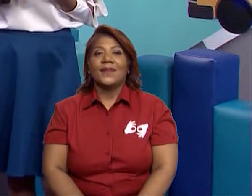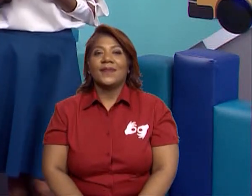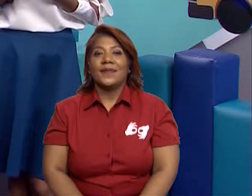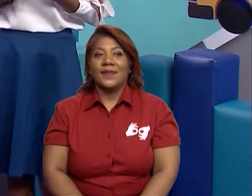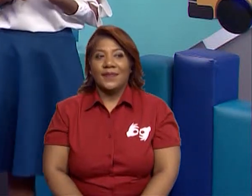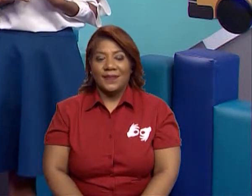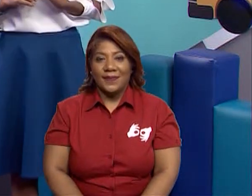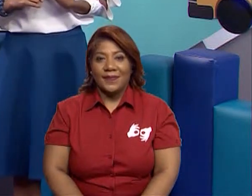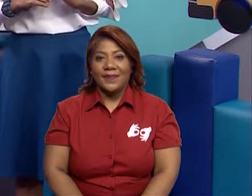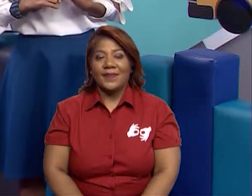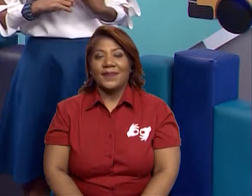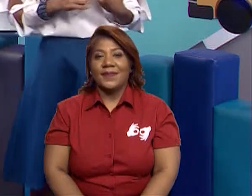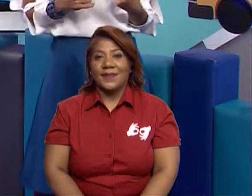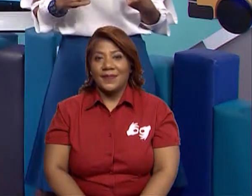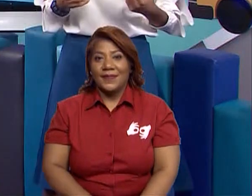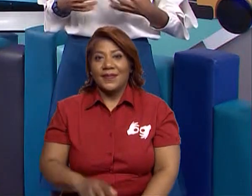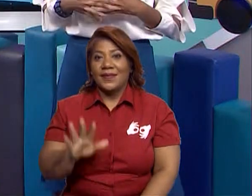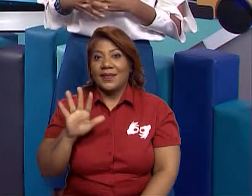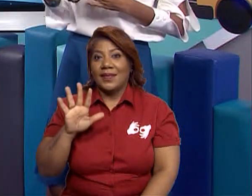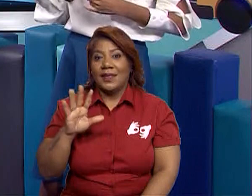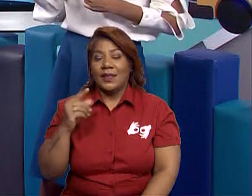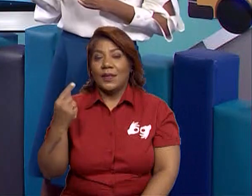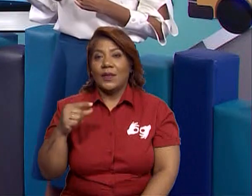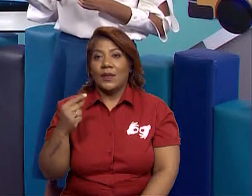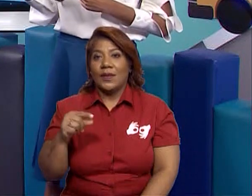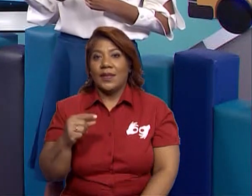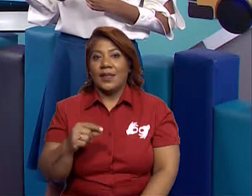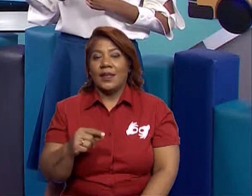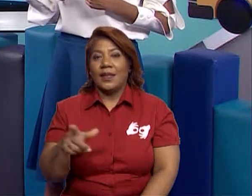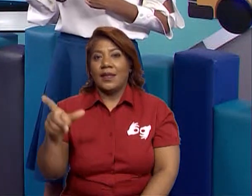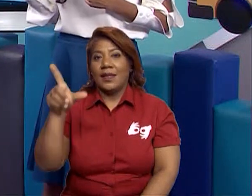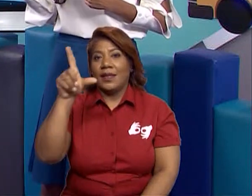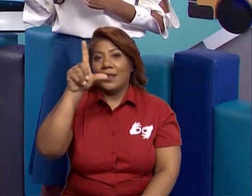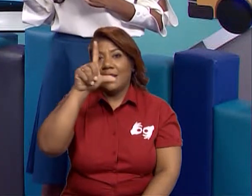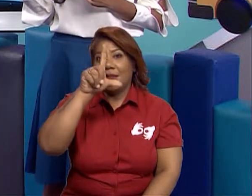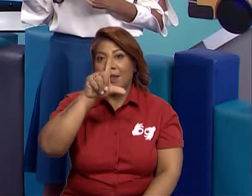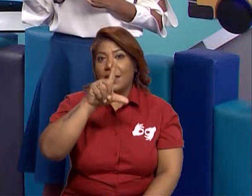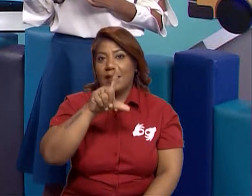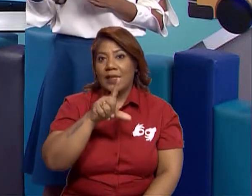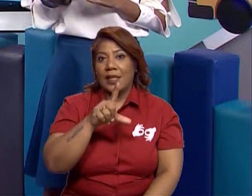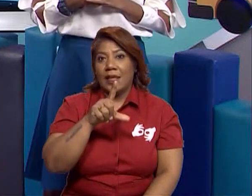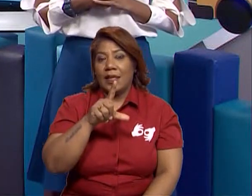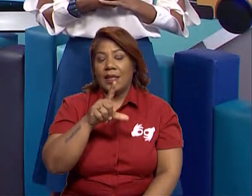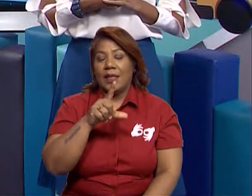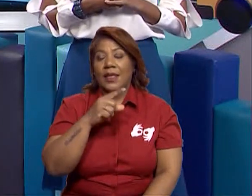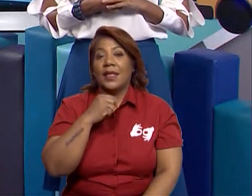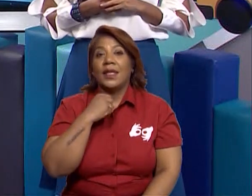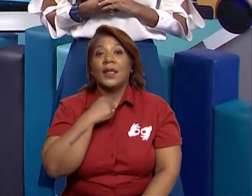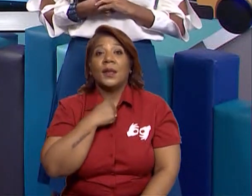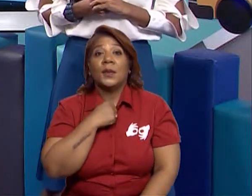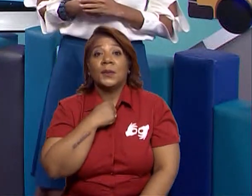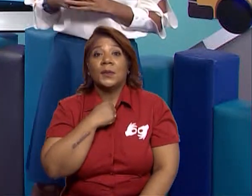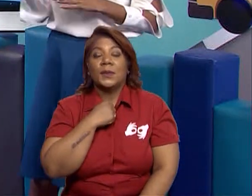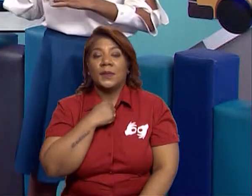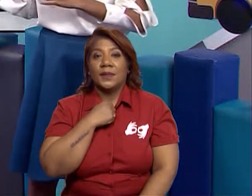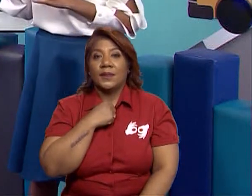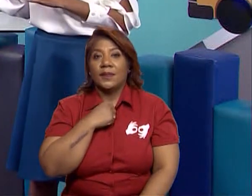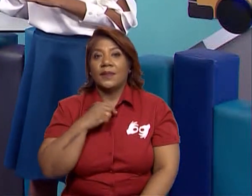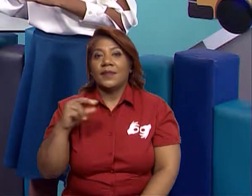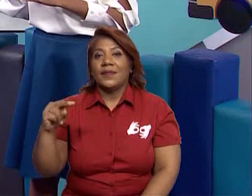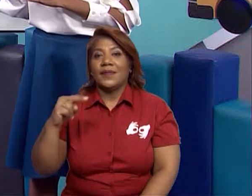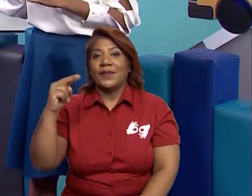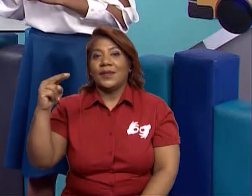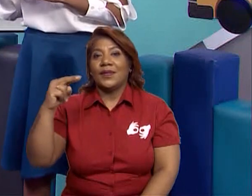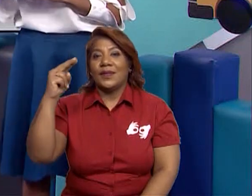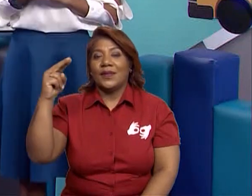aquí son los chicos de quinto grado, esos son los sólidos. ¿Y líquido? ¿Quiénes son los líquidos? Es el otro estado del agua y... gaseoso. Y